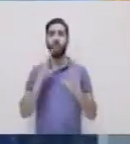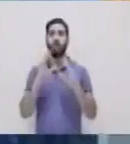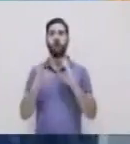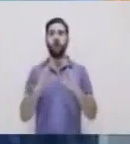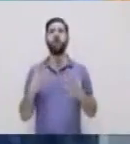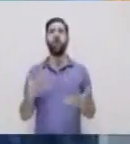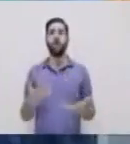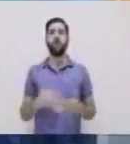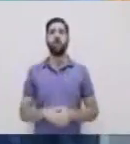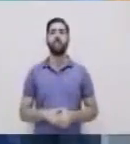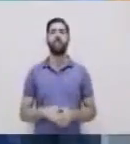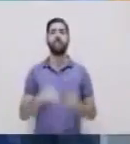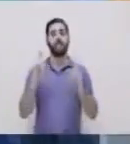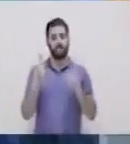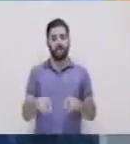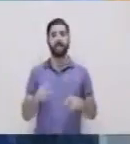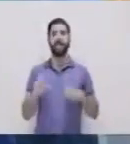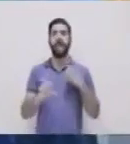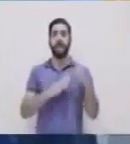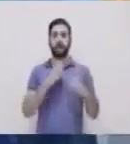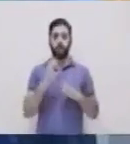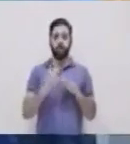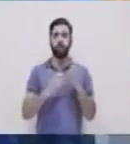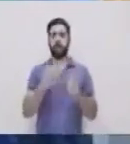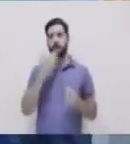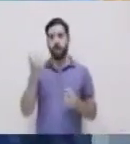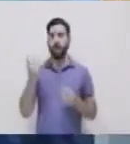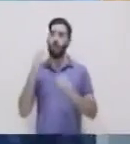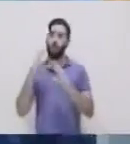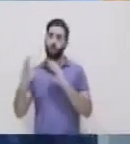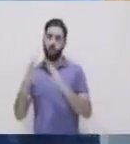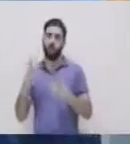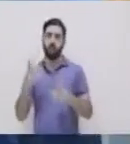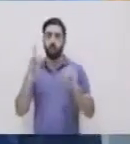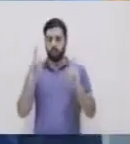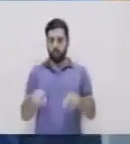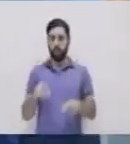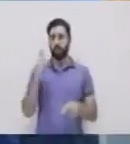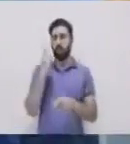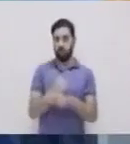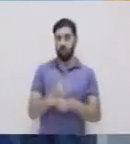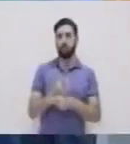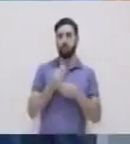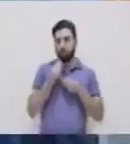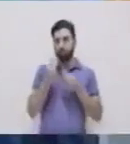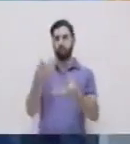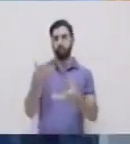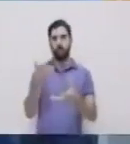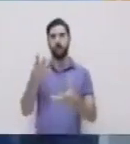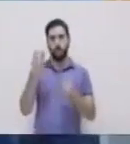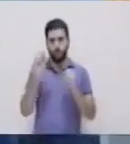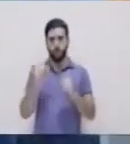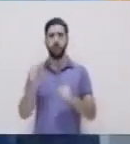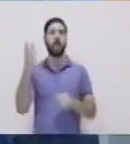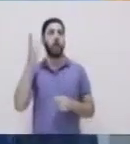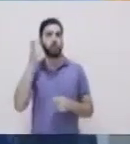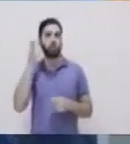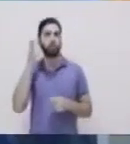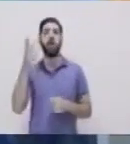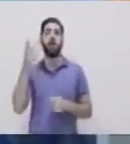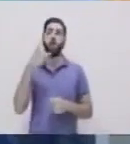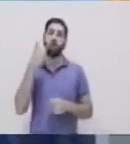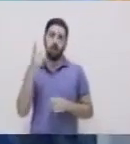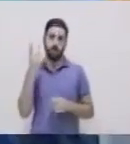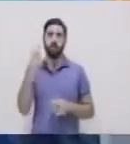tenemos que tener muy en cuenta las emociones al momento de comunicarnos. Ser asertivo con la persona, poder escuchar, tener una